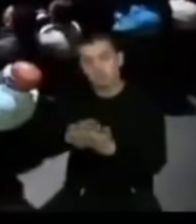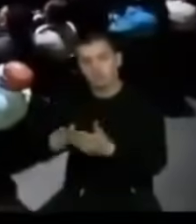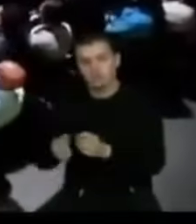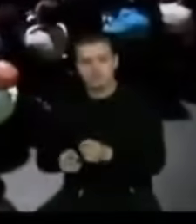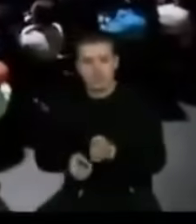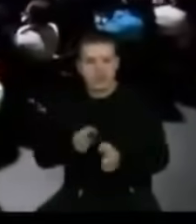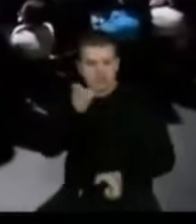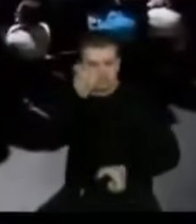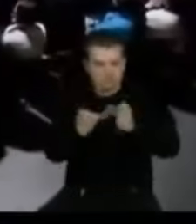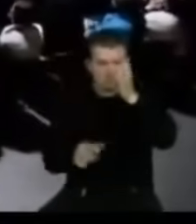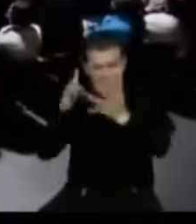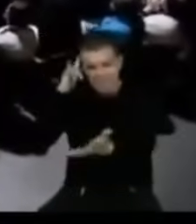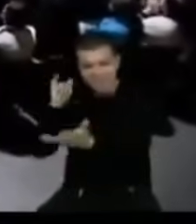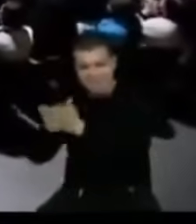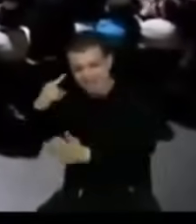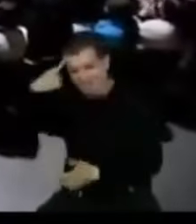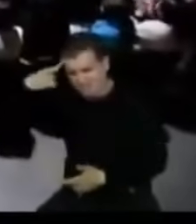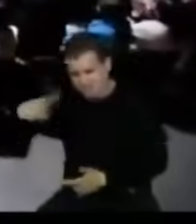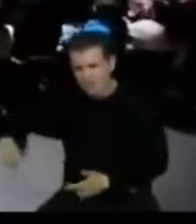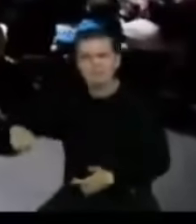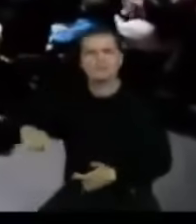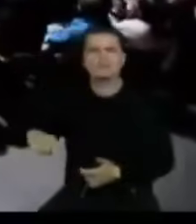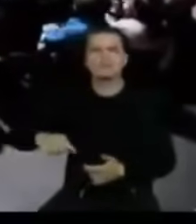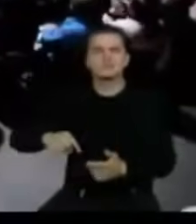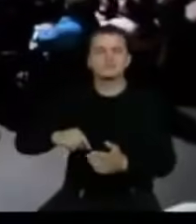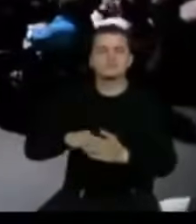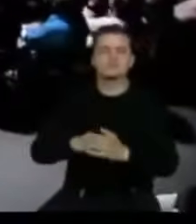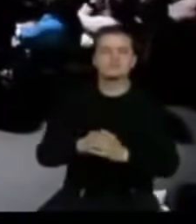a los que creen y se arrepienten.